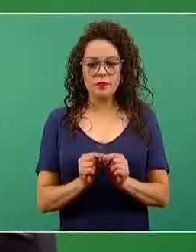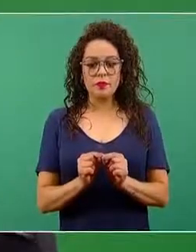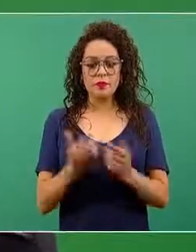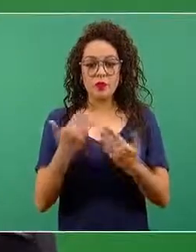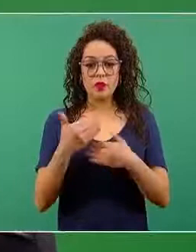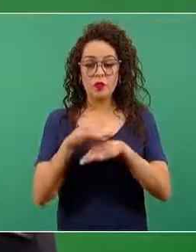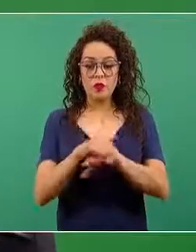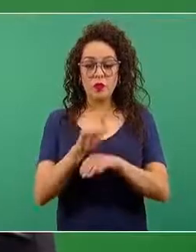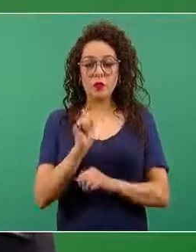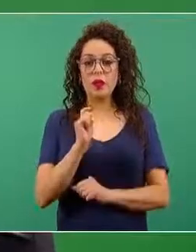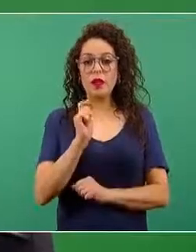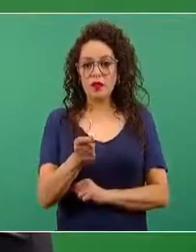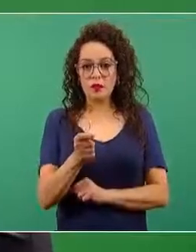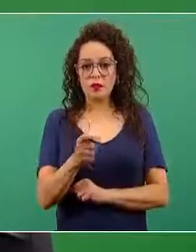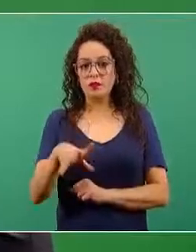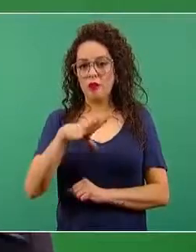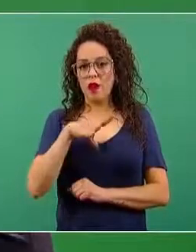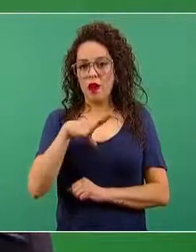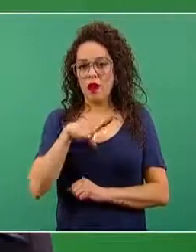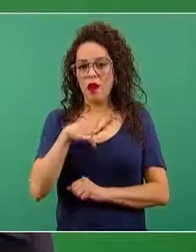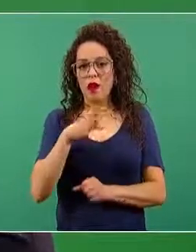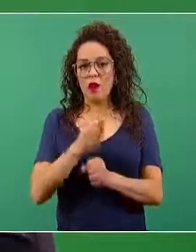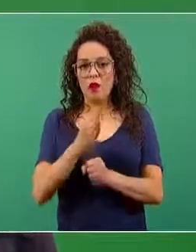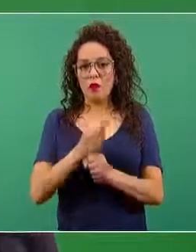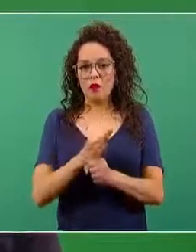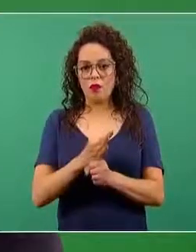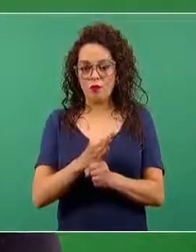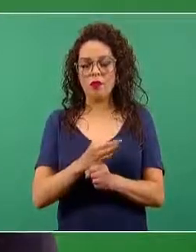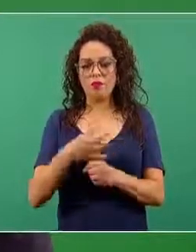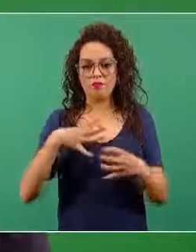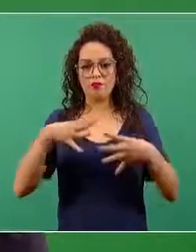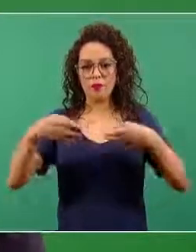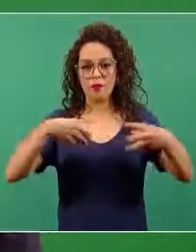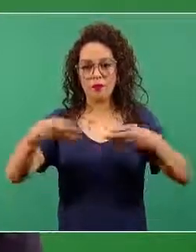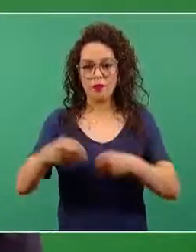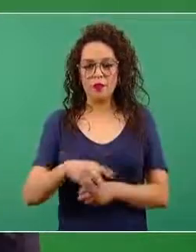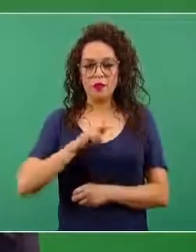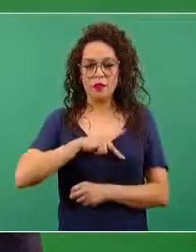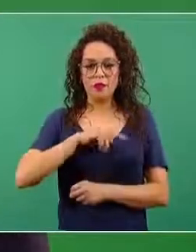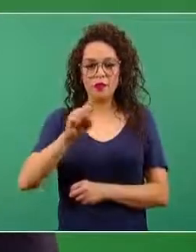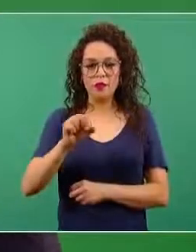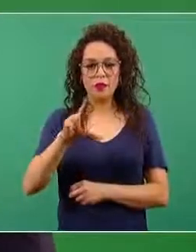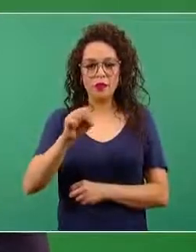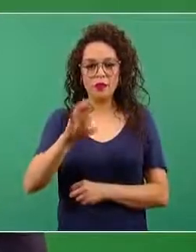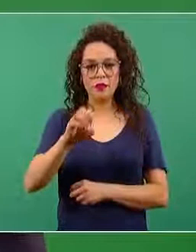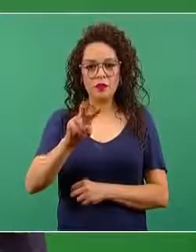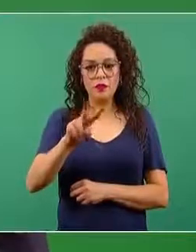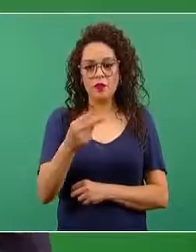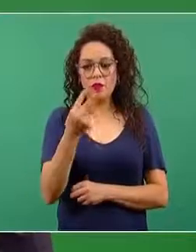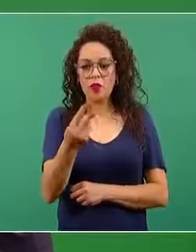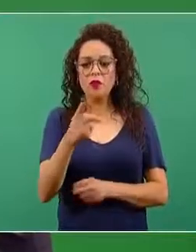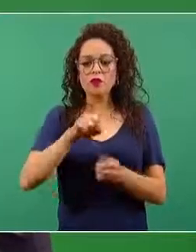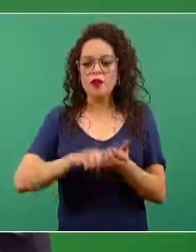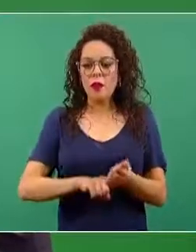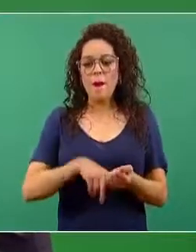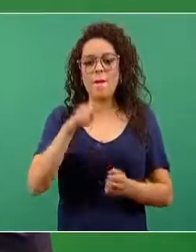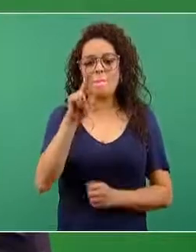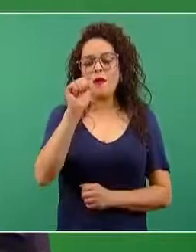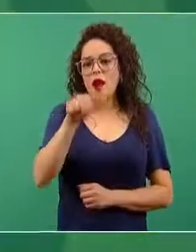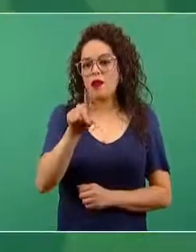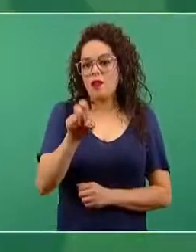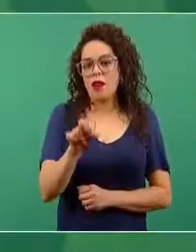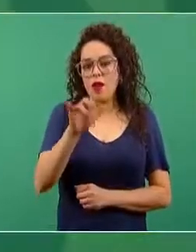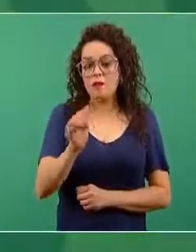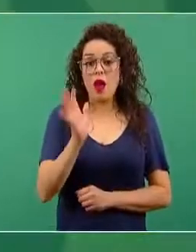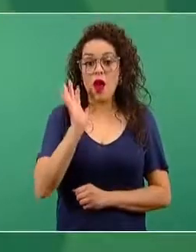sobre el estatus que guarda la epidemia del virus SARS-CoV-2 en nuestro país. En México, esta pandemia que ya cumple